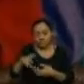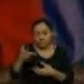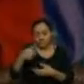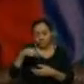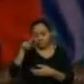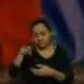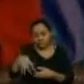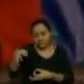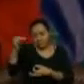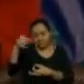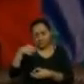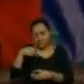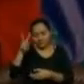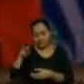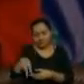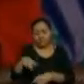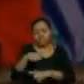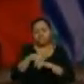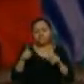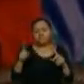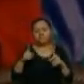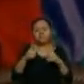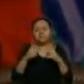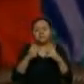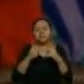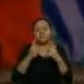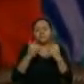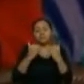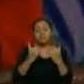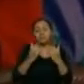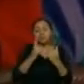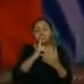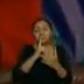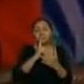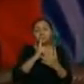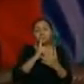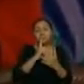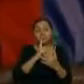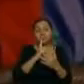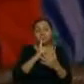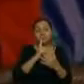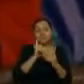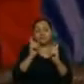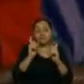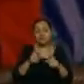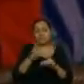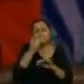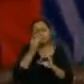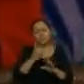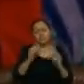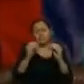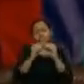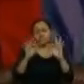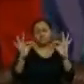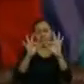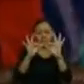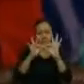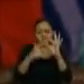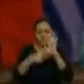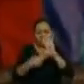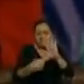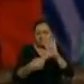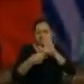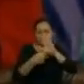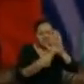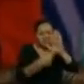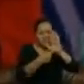ni siquiera la conozco, pero sí debemos evitar el odio. Sí debemos evitar